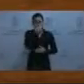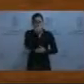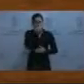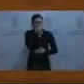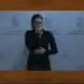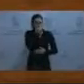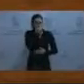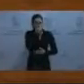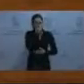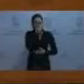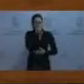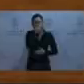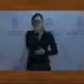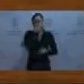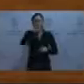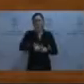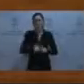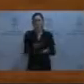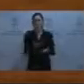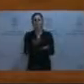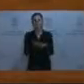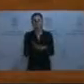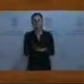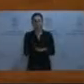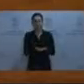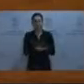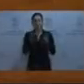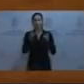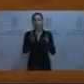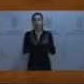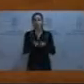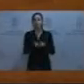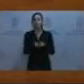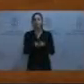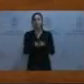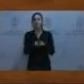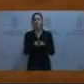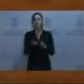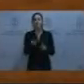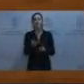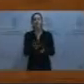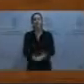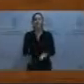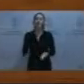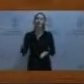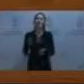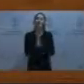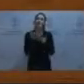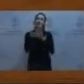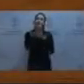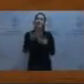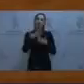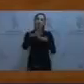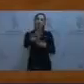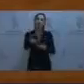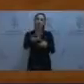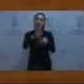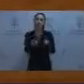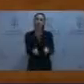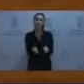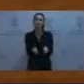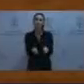hoy, señorías, es que no dejen pasar otros 10 años más sin hacer nada. Eso es lo que queremos plantear al